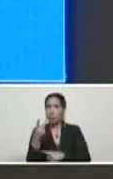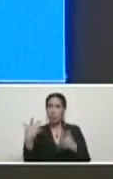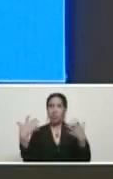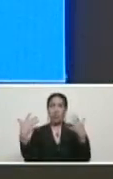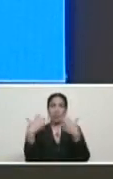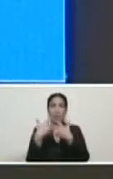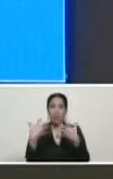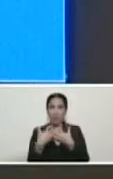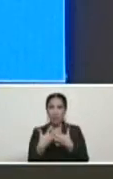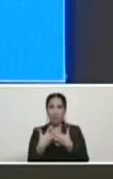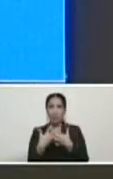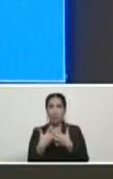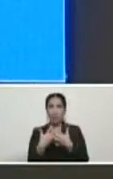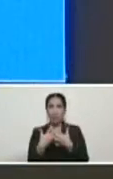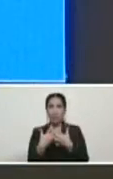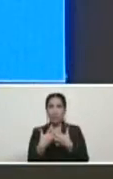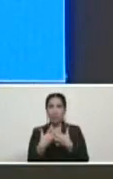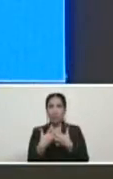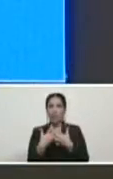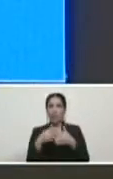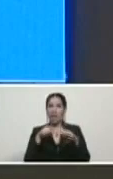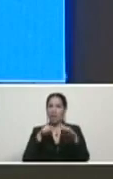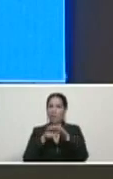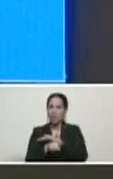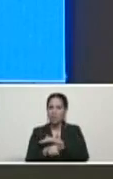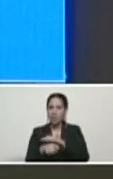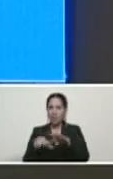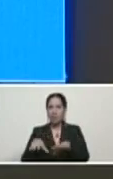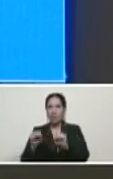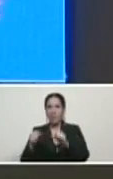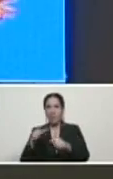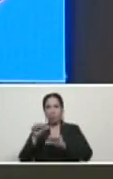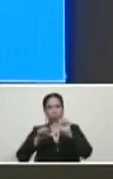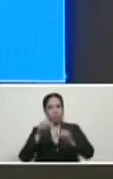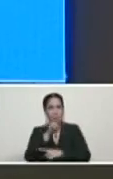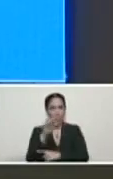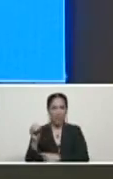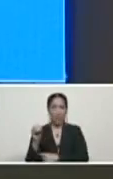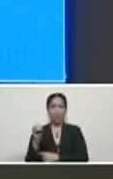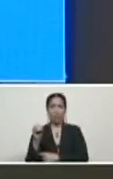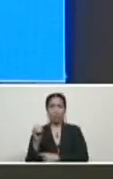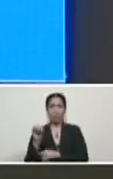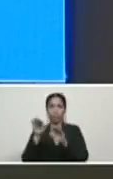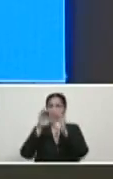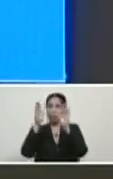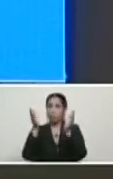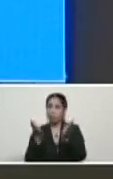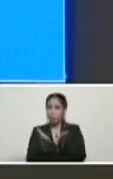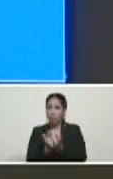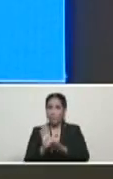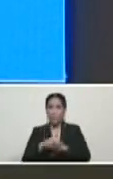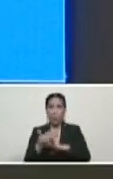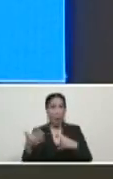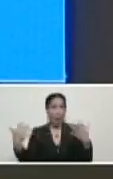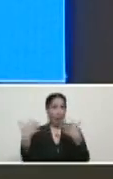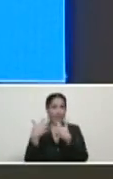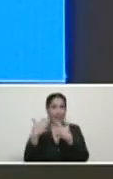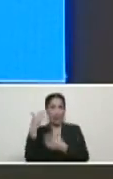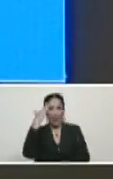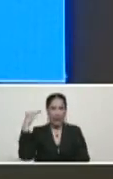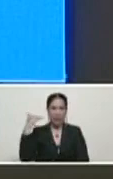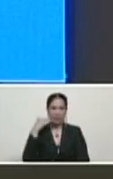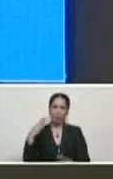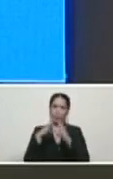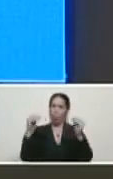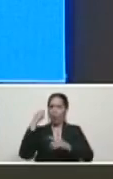Guerra Interimperialista del siglo XX, de carácter mundial, porque hubo guerra en el Asia, en toda